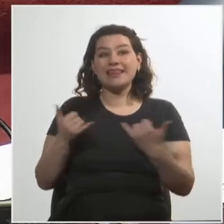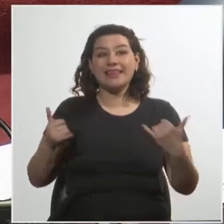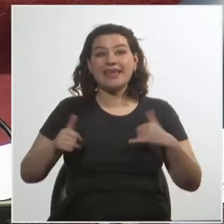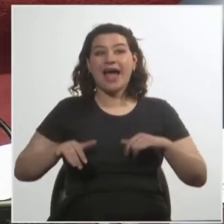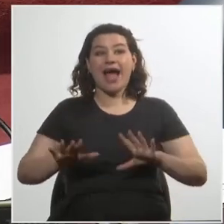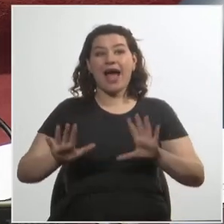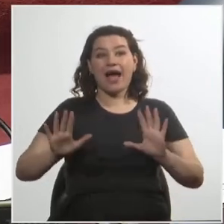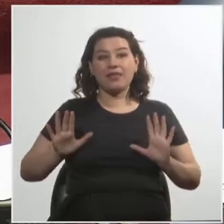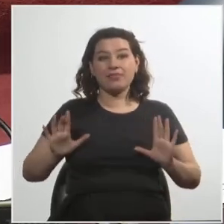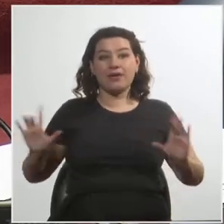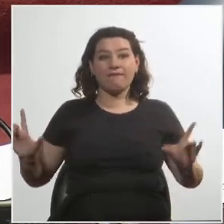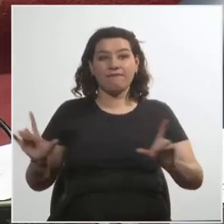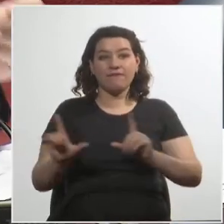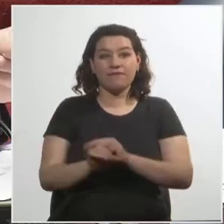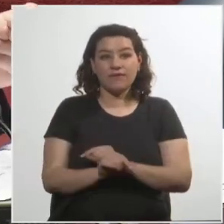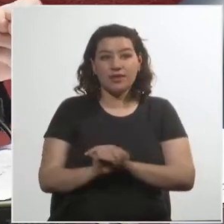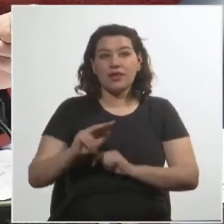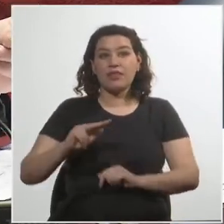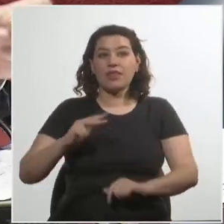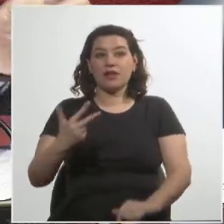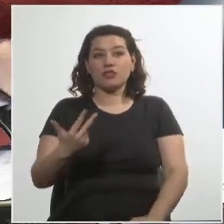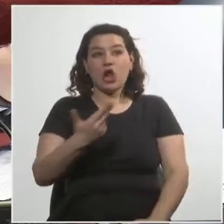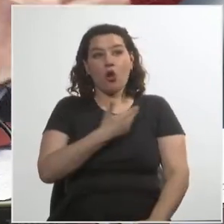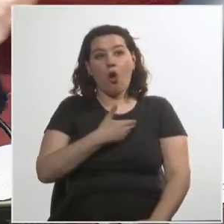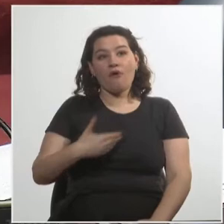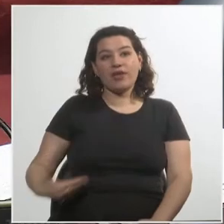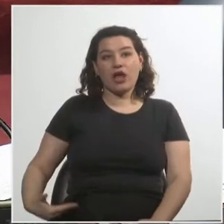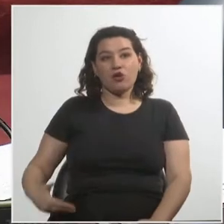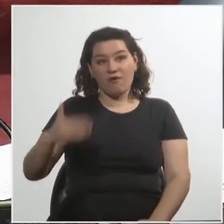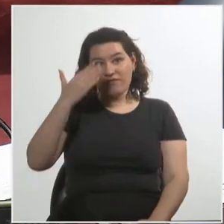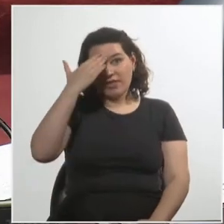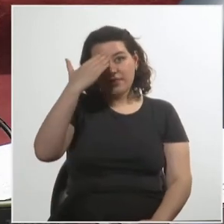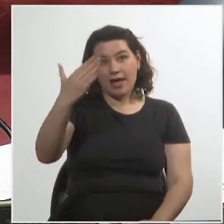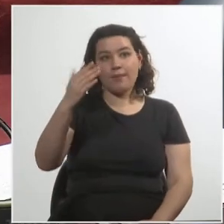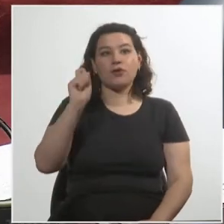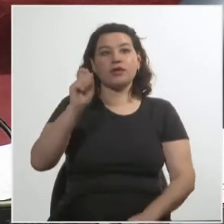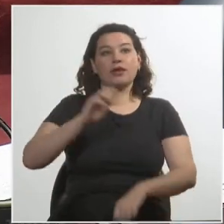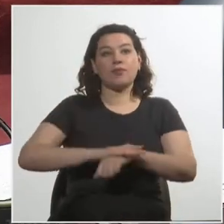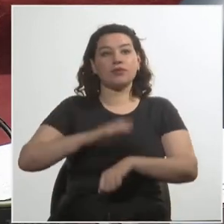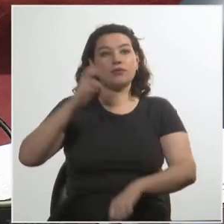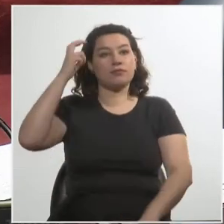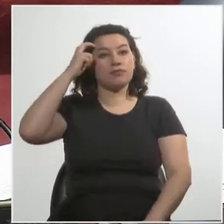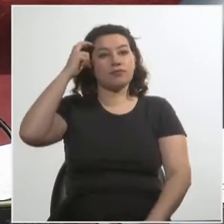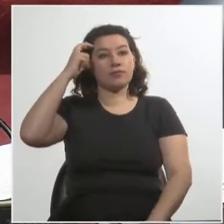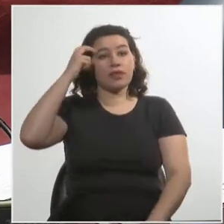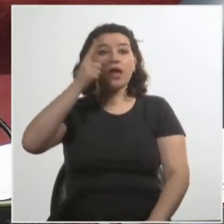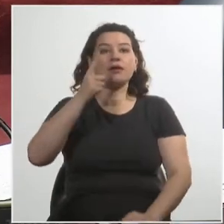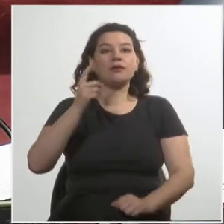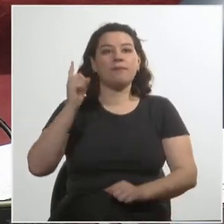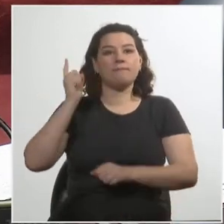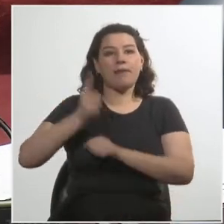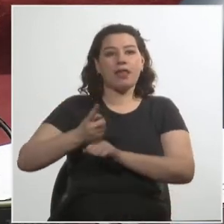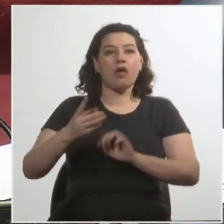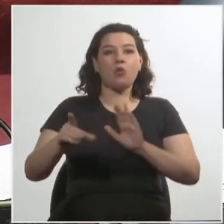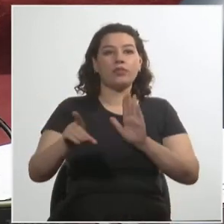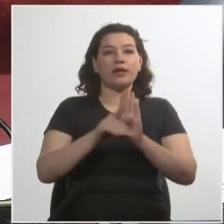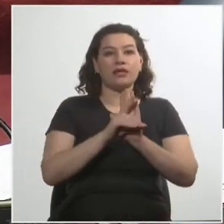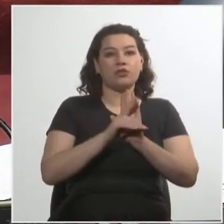culminara el tercer gobierno del frente amplio presidido por tabaré Vázquez emite un decreto